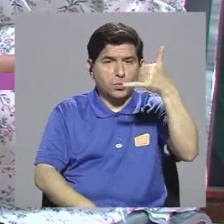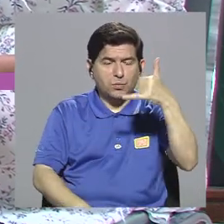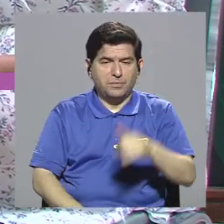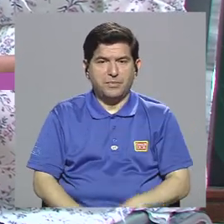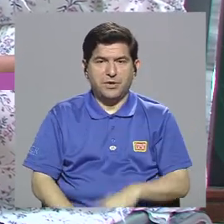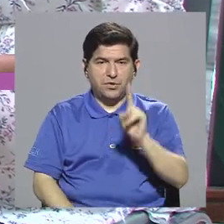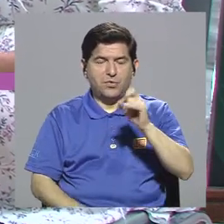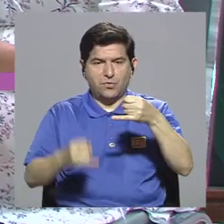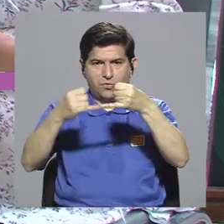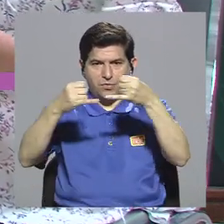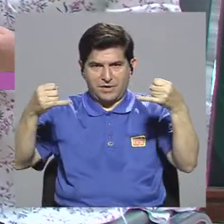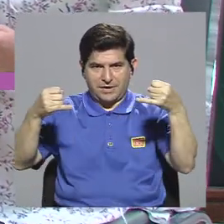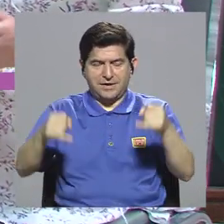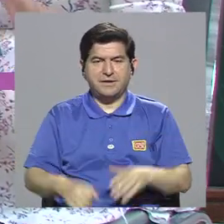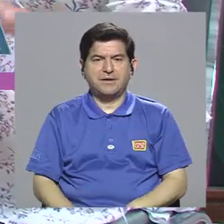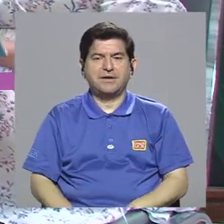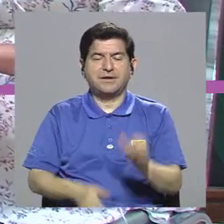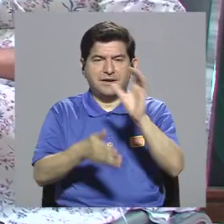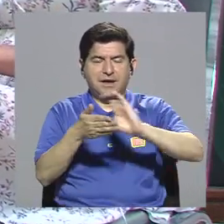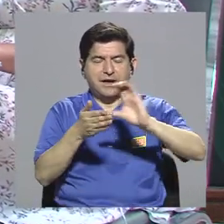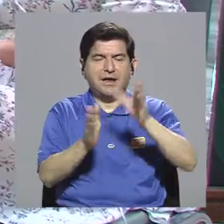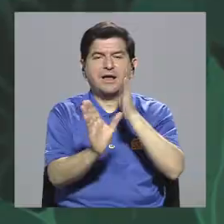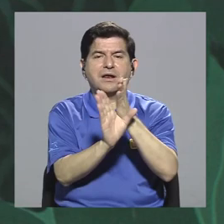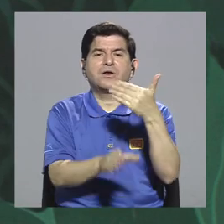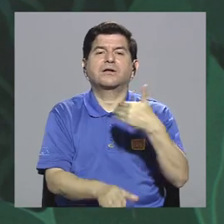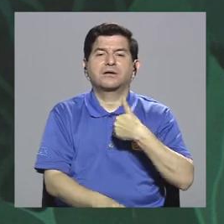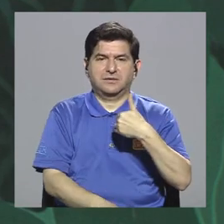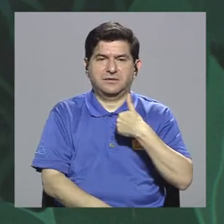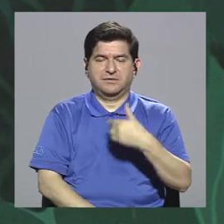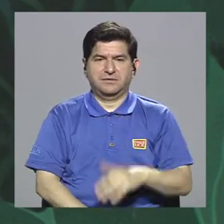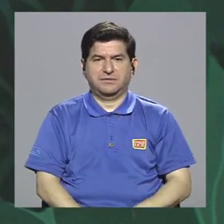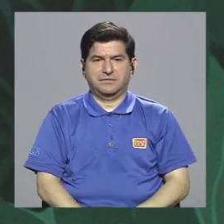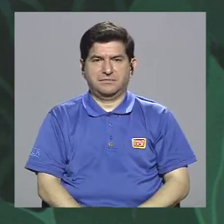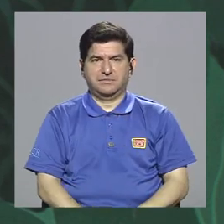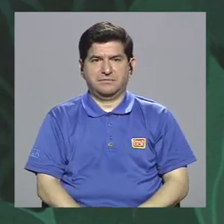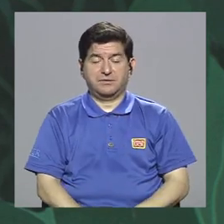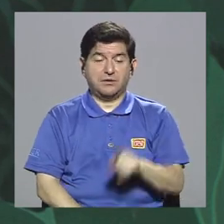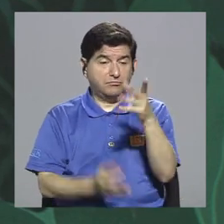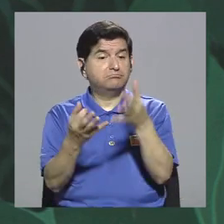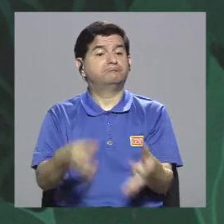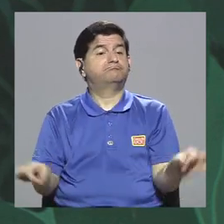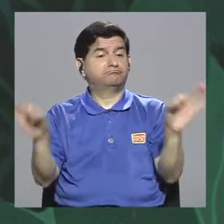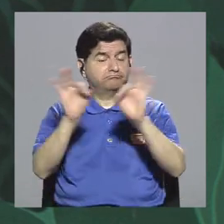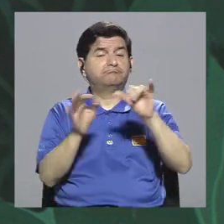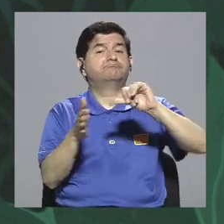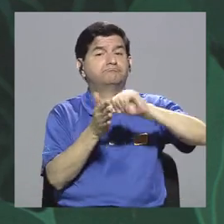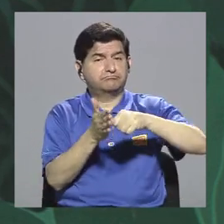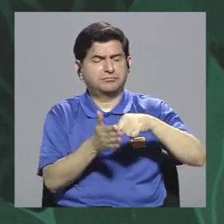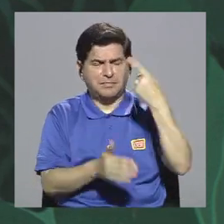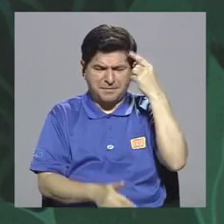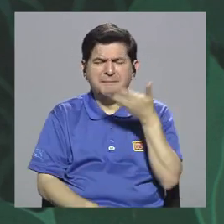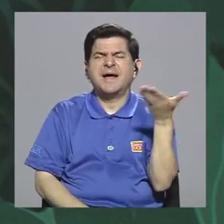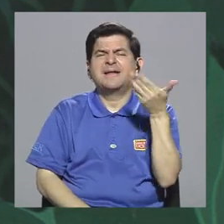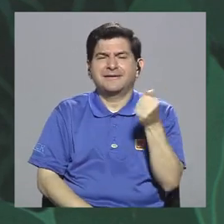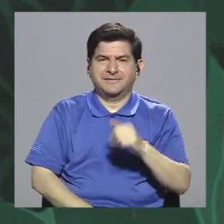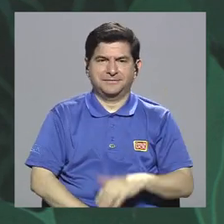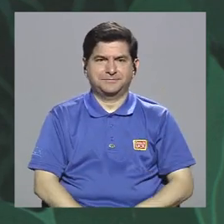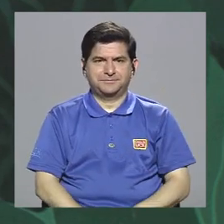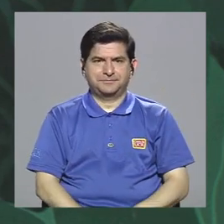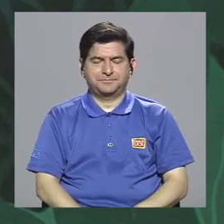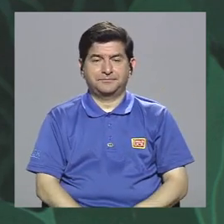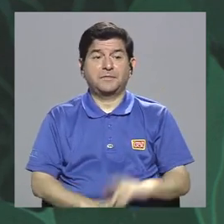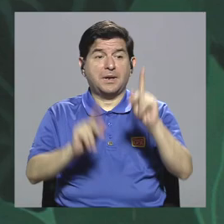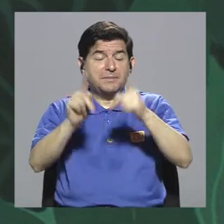sí, bien. Hay un número de teléfono de una línea que se abrió en el Colegio de Psicólogos. Y sí es